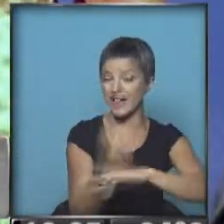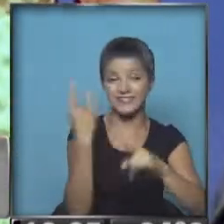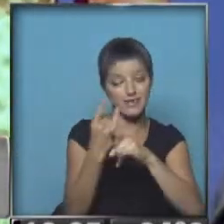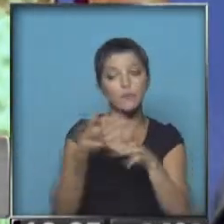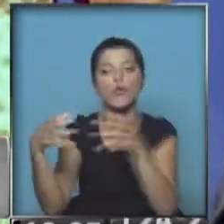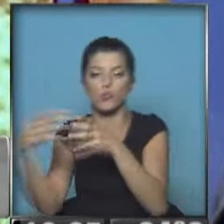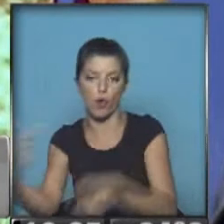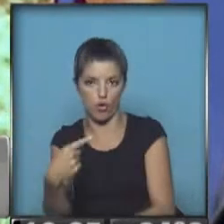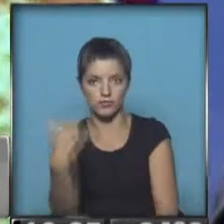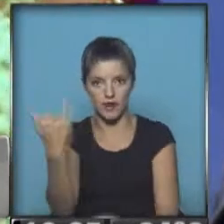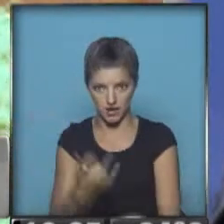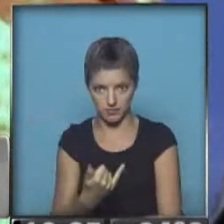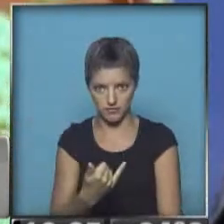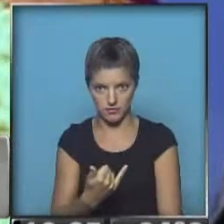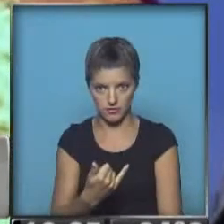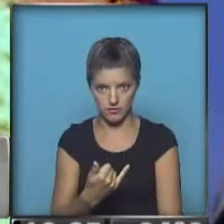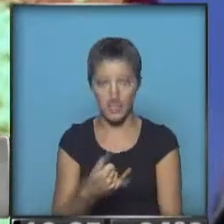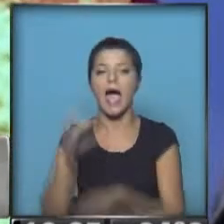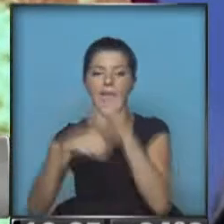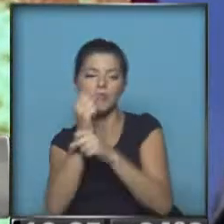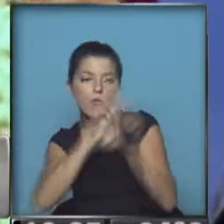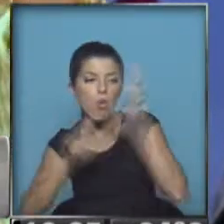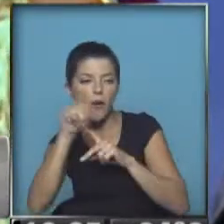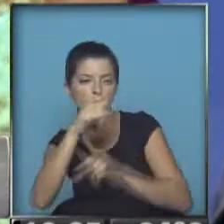región históricamente,